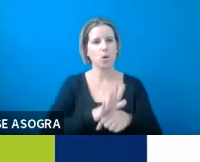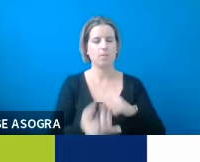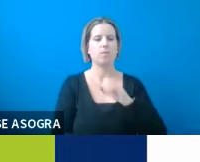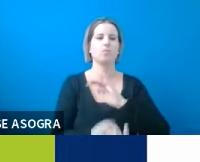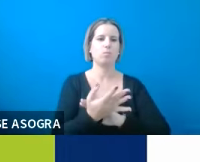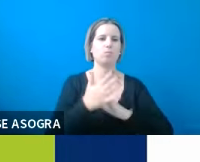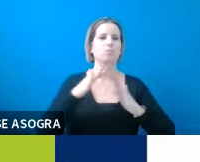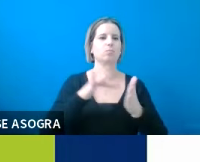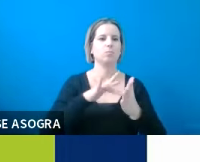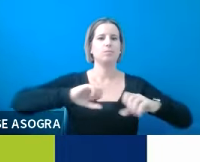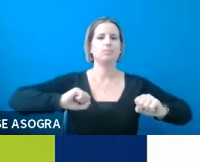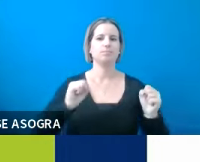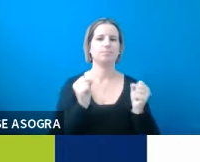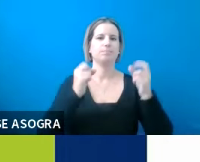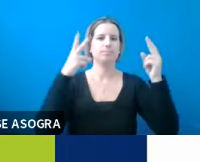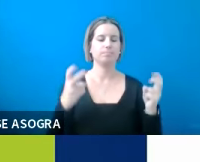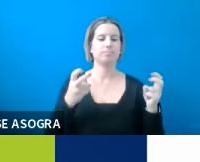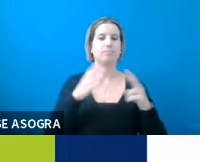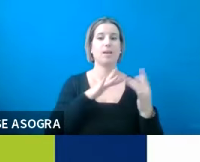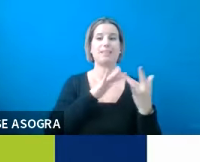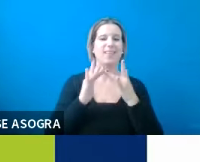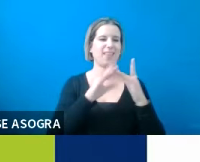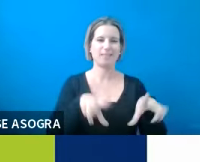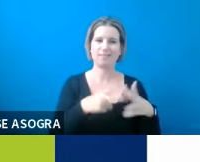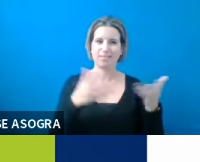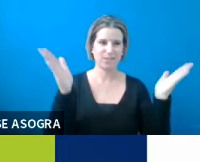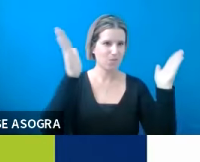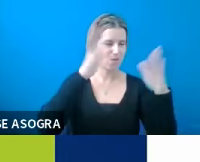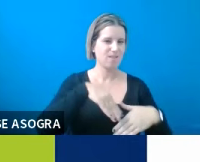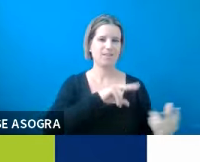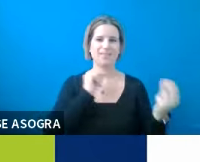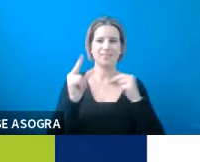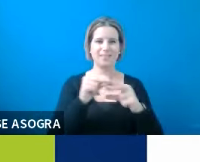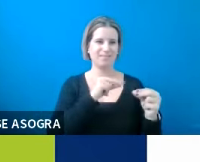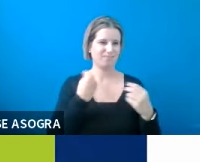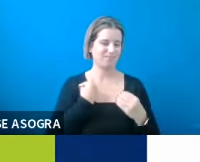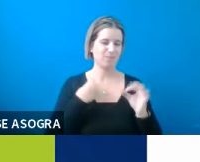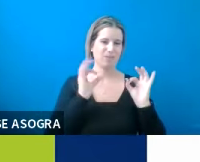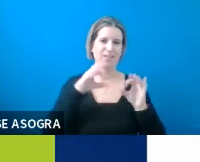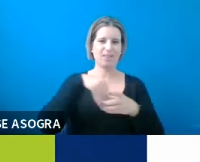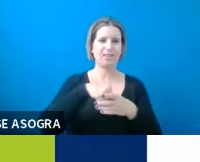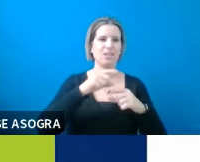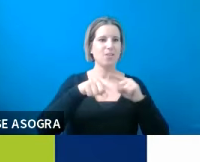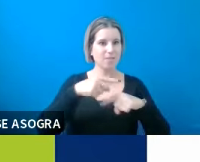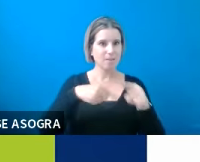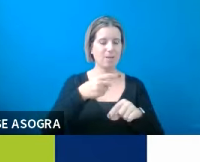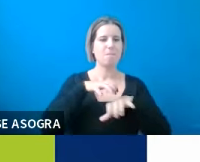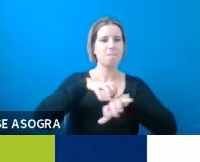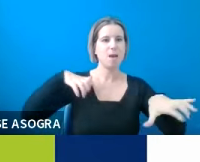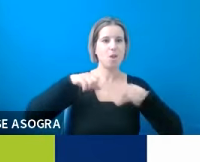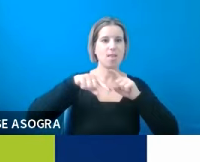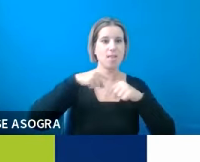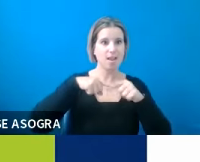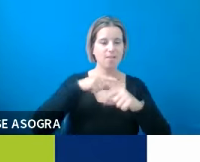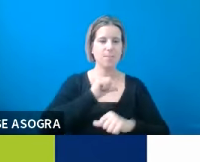en época en la que estaba muy restringida la interacción social con otros contextos que no fuera el propio familiar y hay muchas familias que han